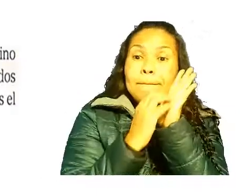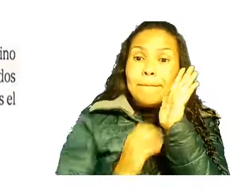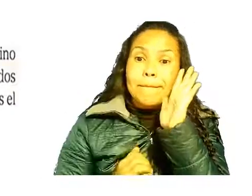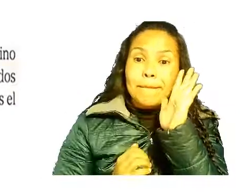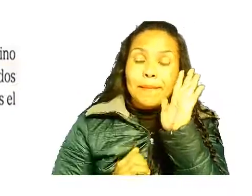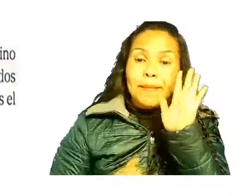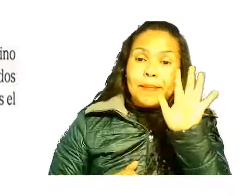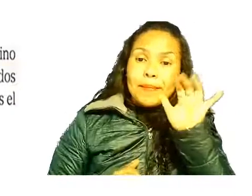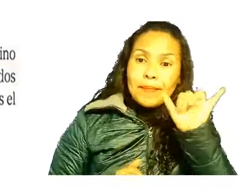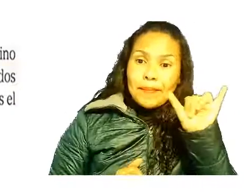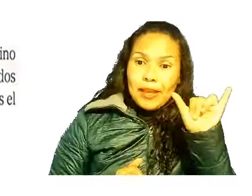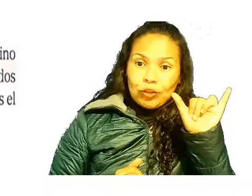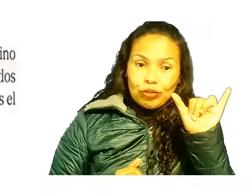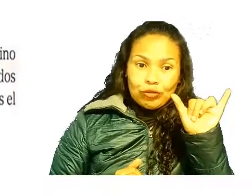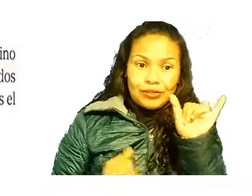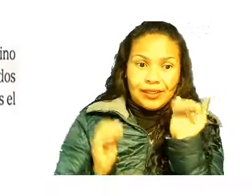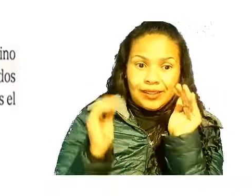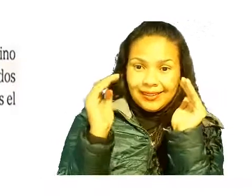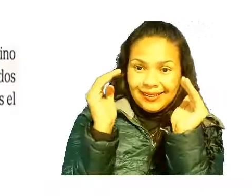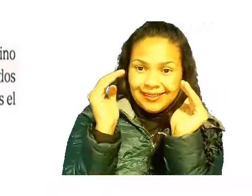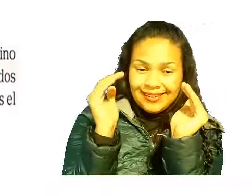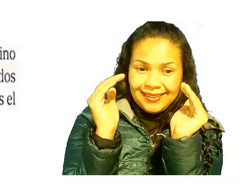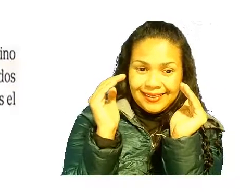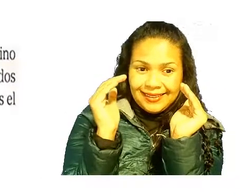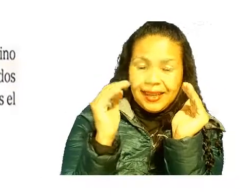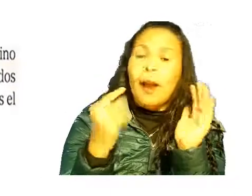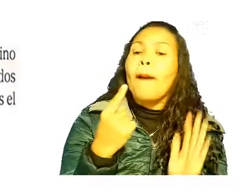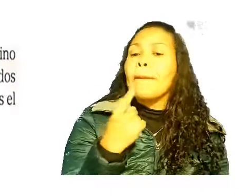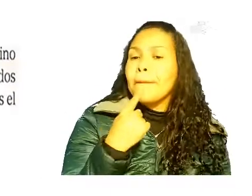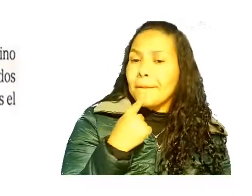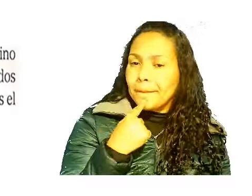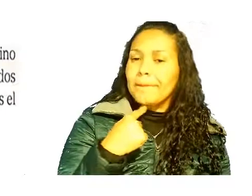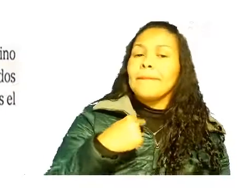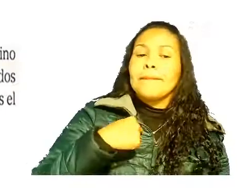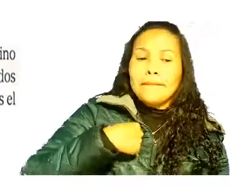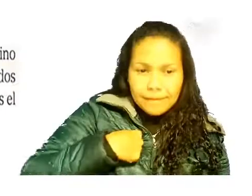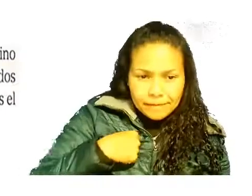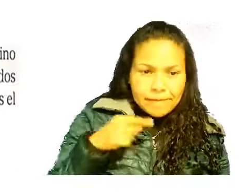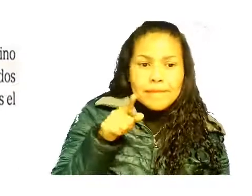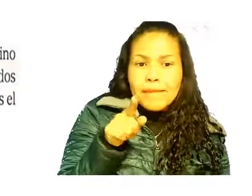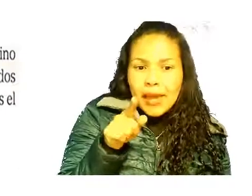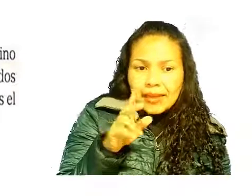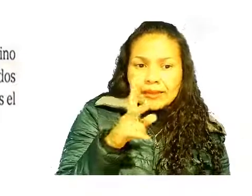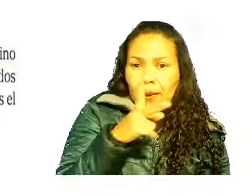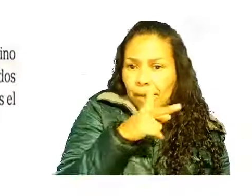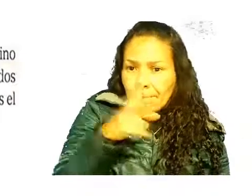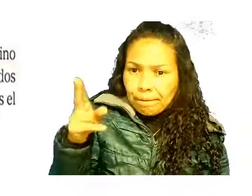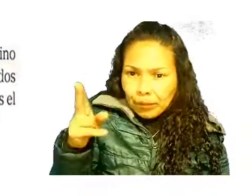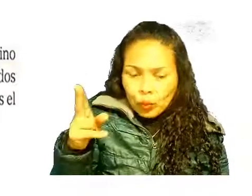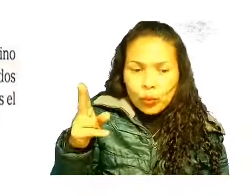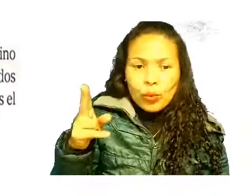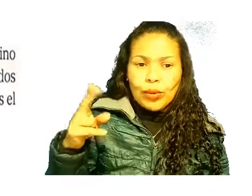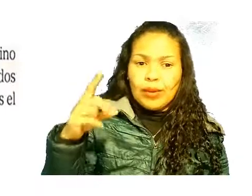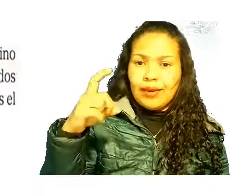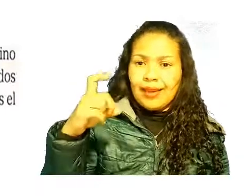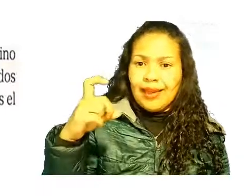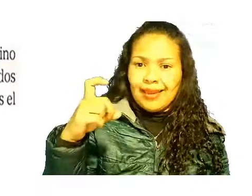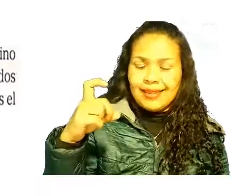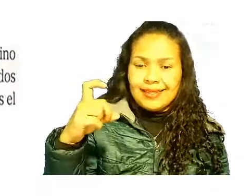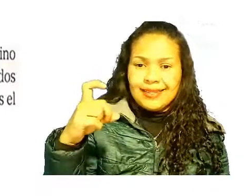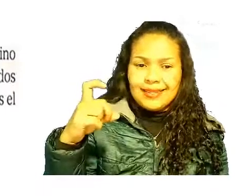más B factor de X menos Y, si observamos ya tenemos paréntesis que nos están indicando los factores